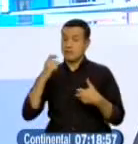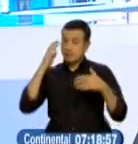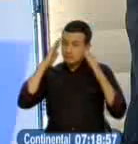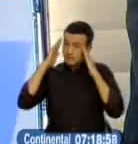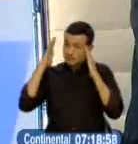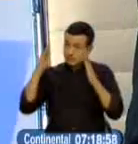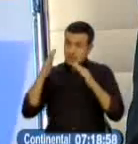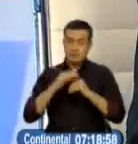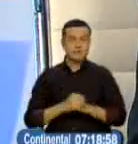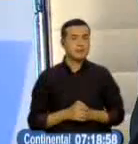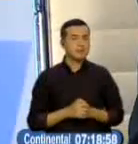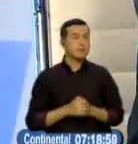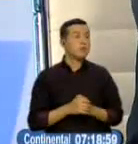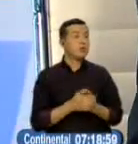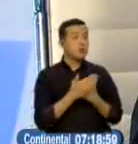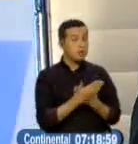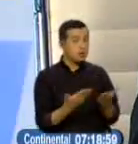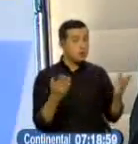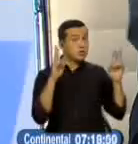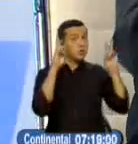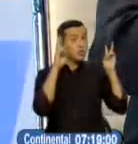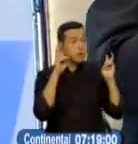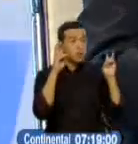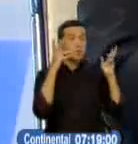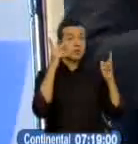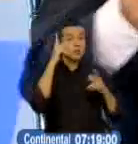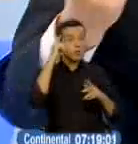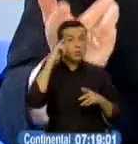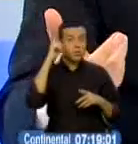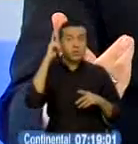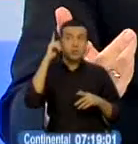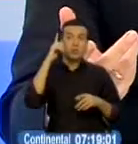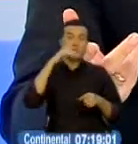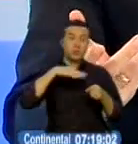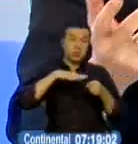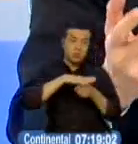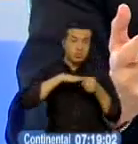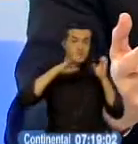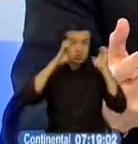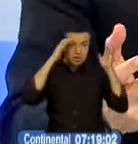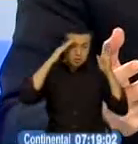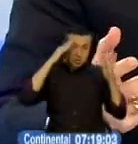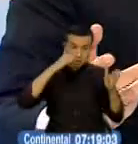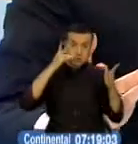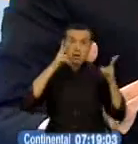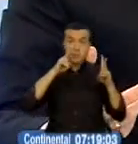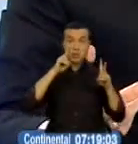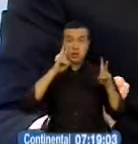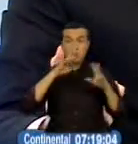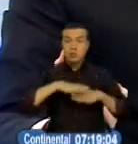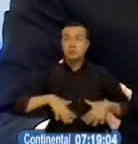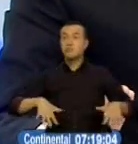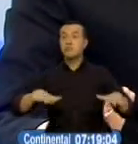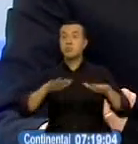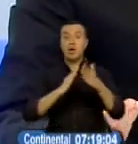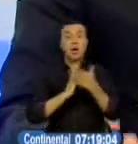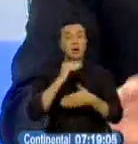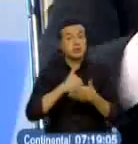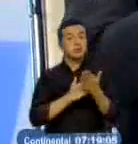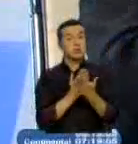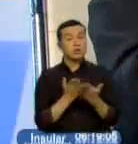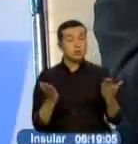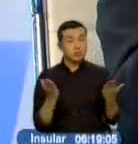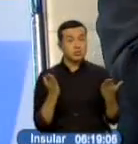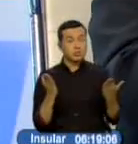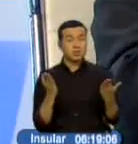Ahora, pero eso también tiene que ver, no solamente con una política de Estado en términos conceptuales, sino en términos de cobertura y de acceso.